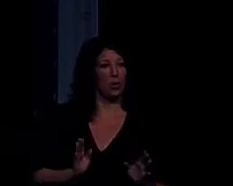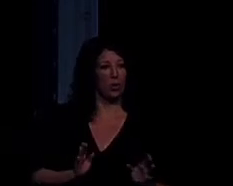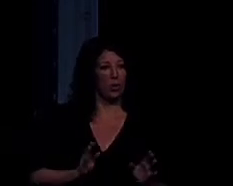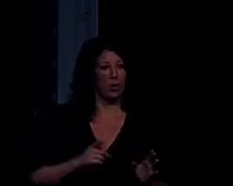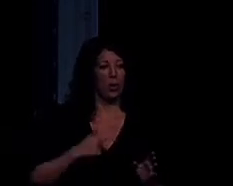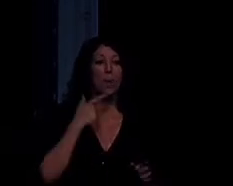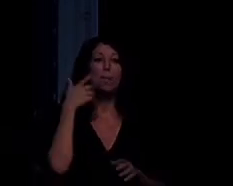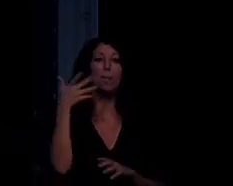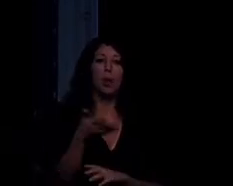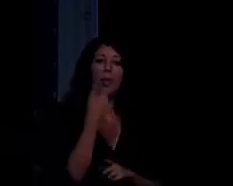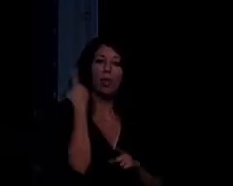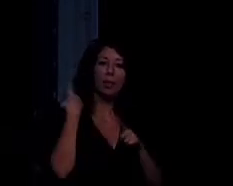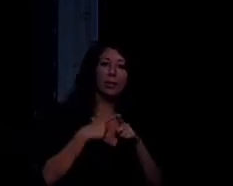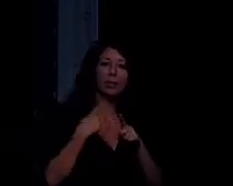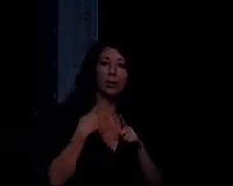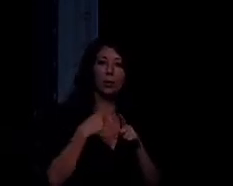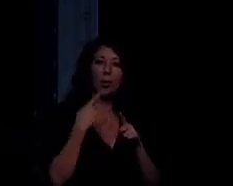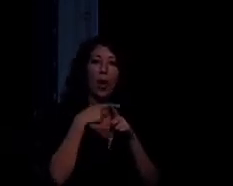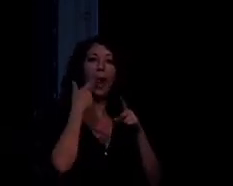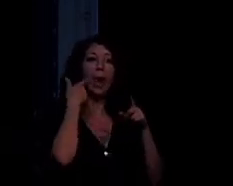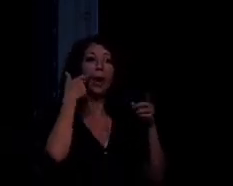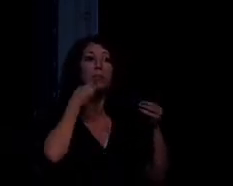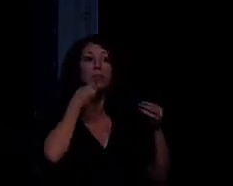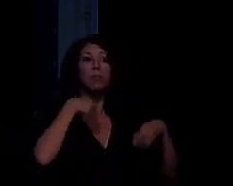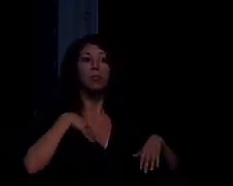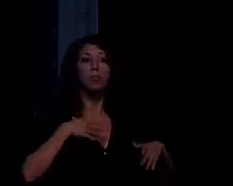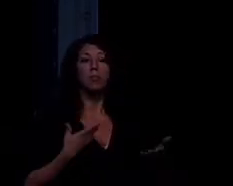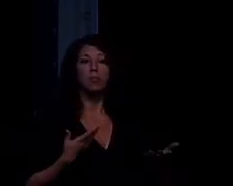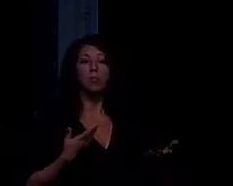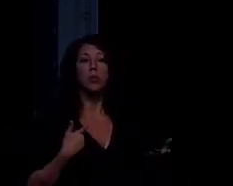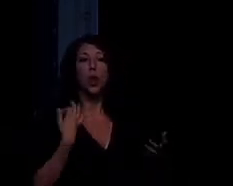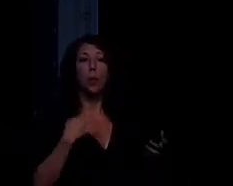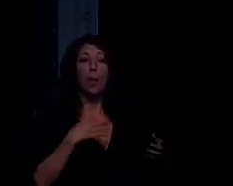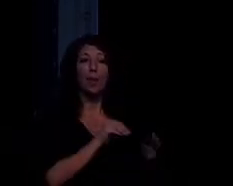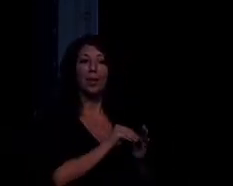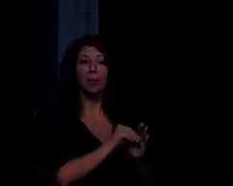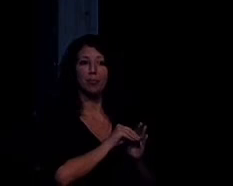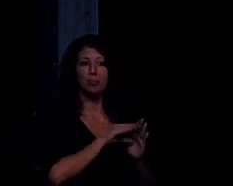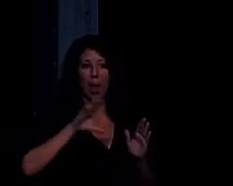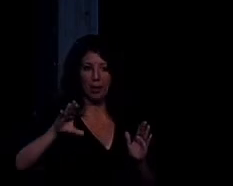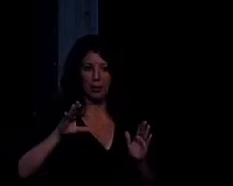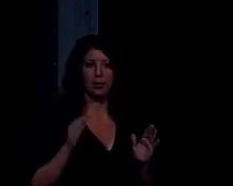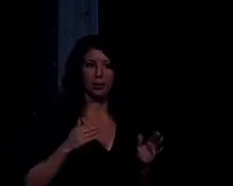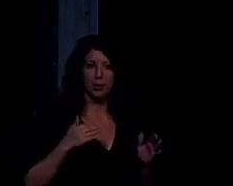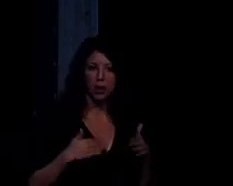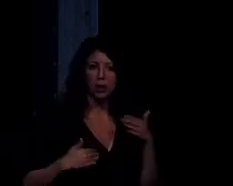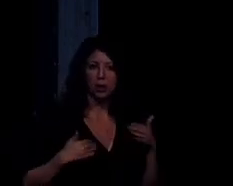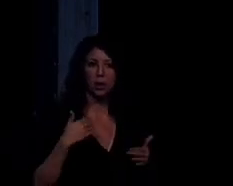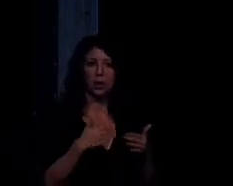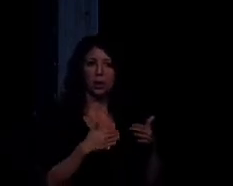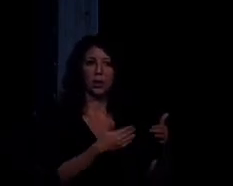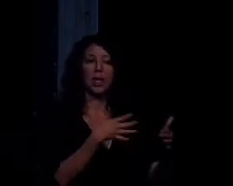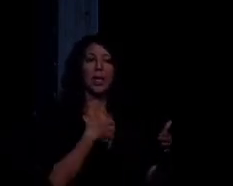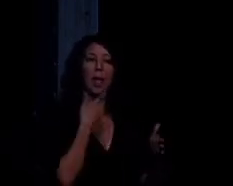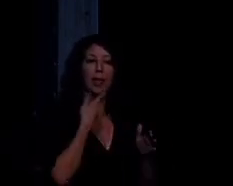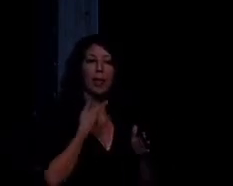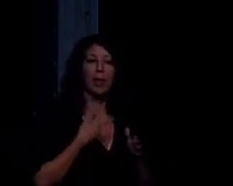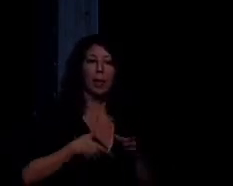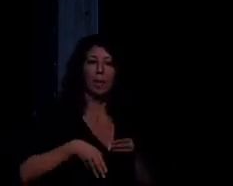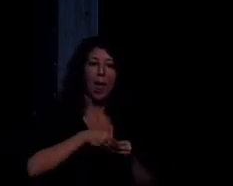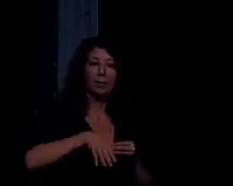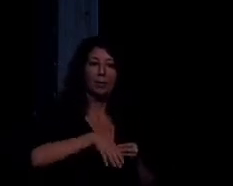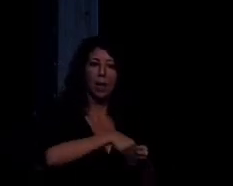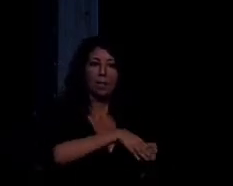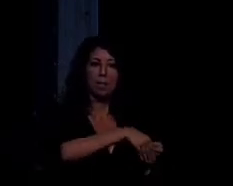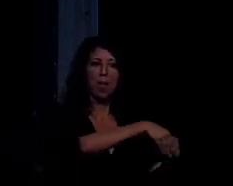en que la violencia sexual se encarna es progresiva y constante, ¿no? Es decir, no solo incorporamos un relato